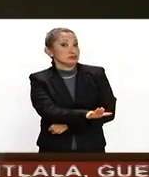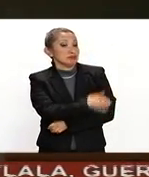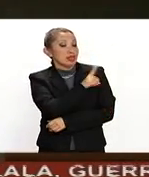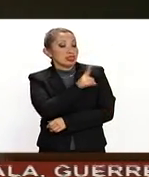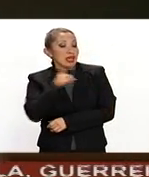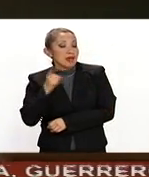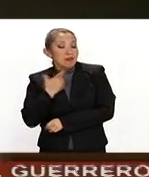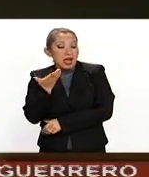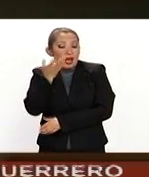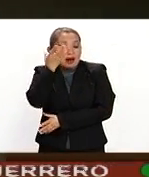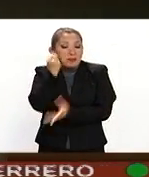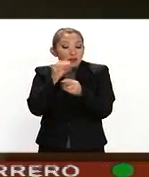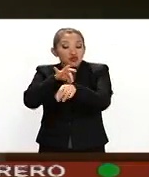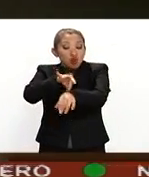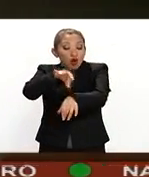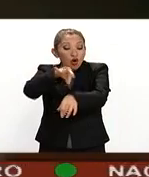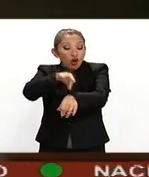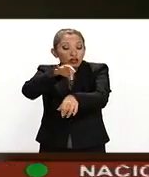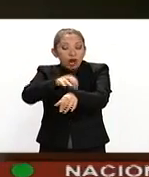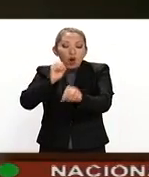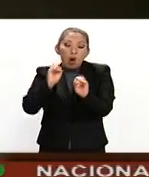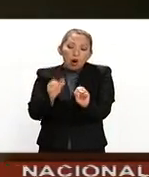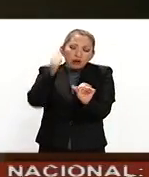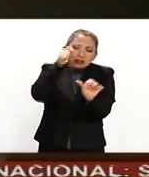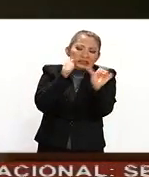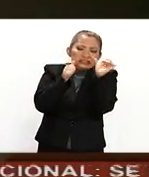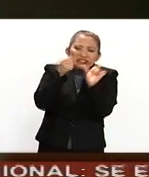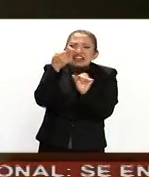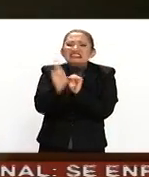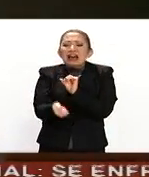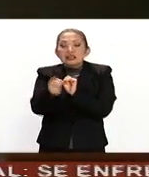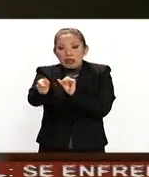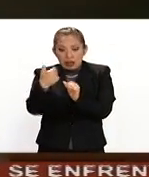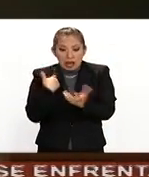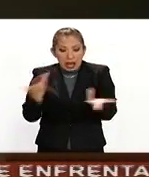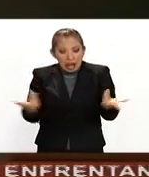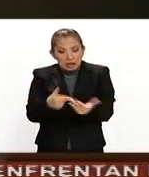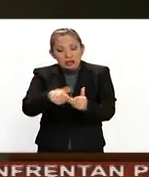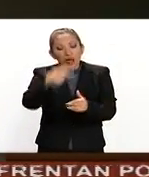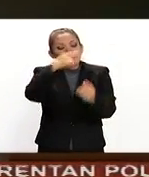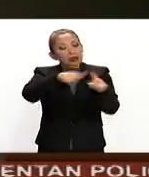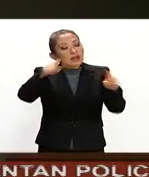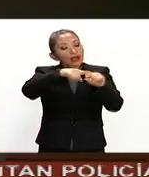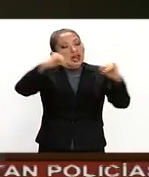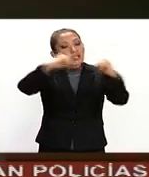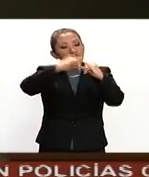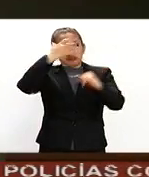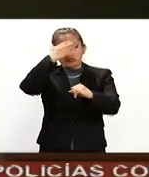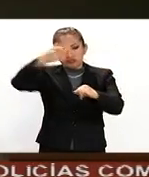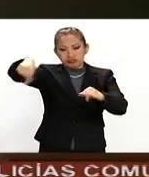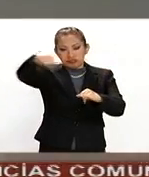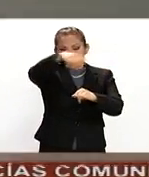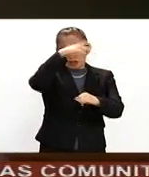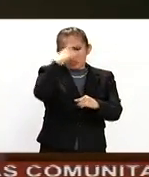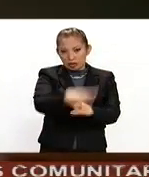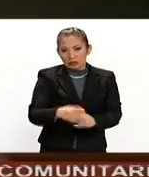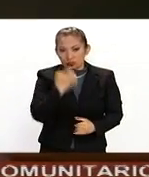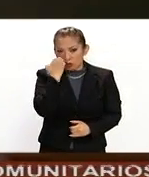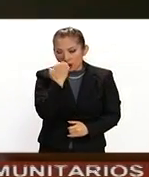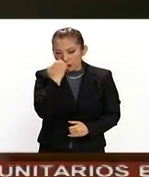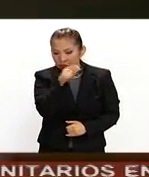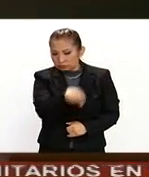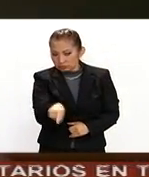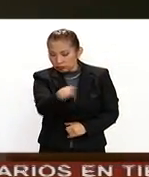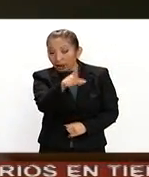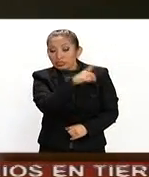tengan un entrenamiento médico o quirúrgico que se lleve a cabo en instituciones serias de nuestro país. Se